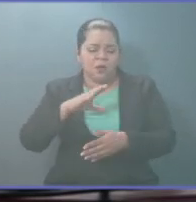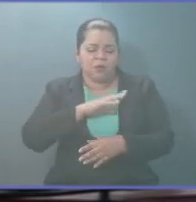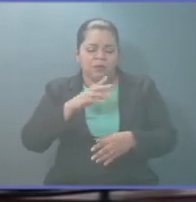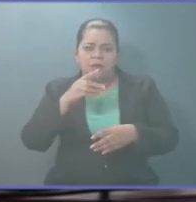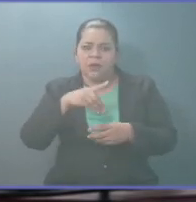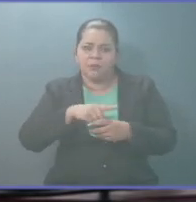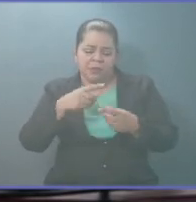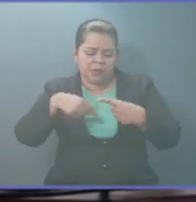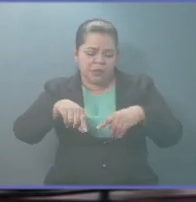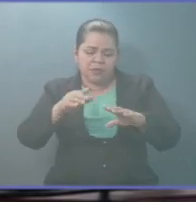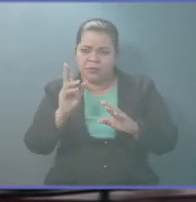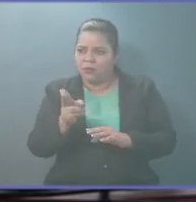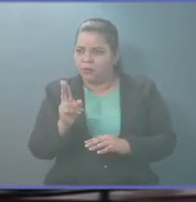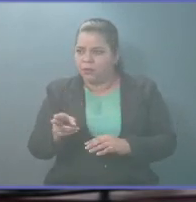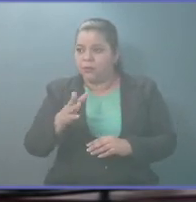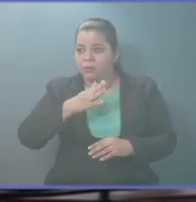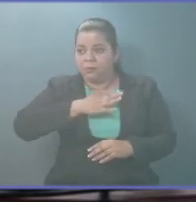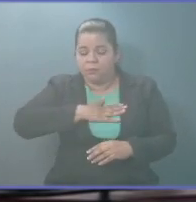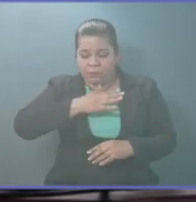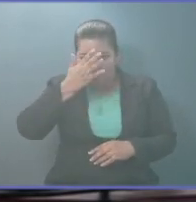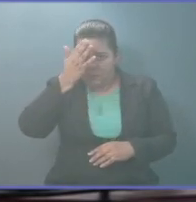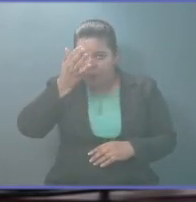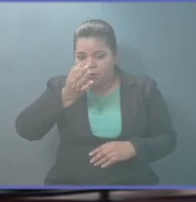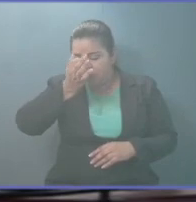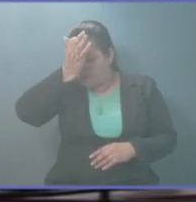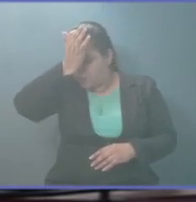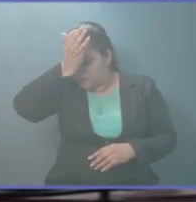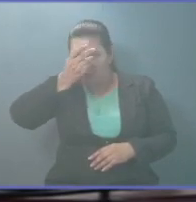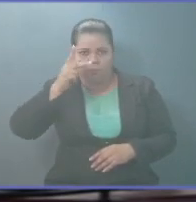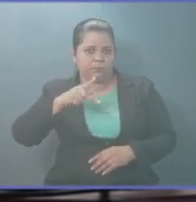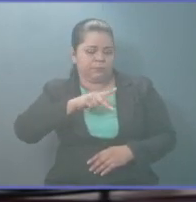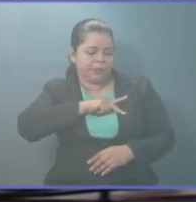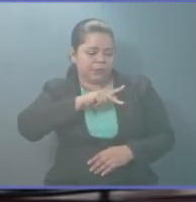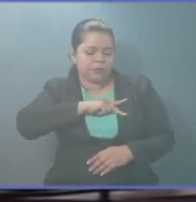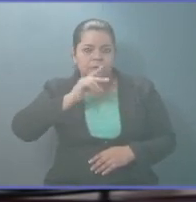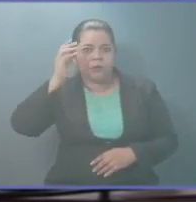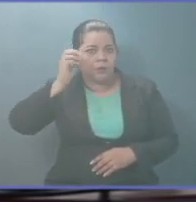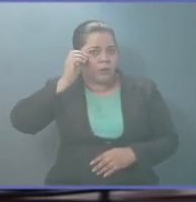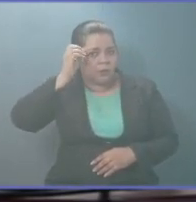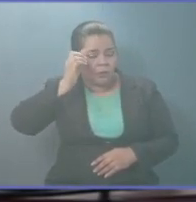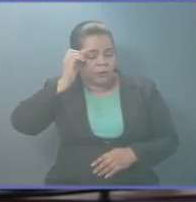aprobó inicialmente lo que pretendía es establecer